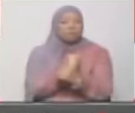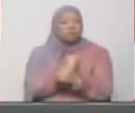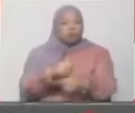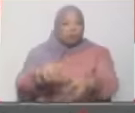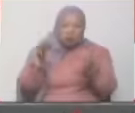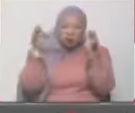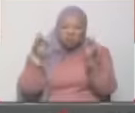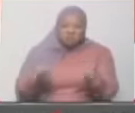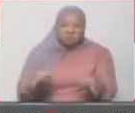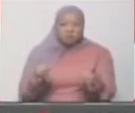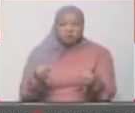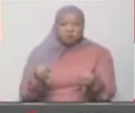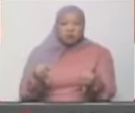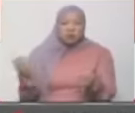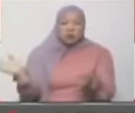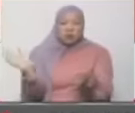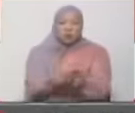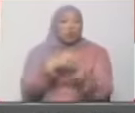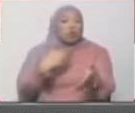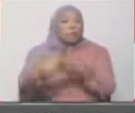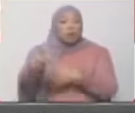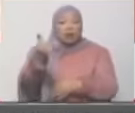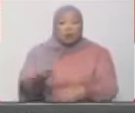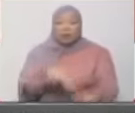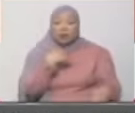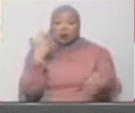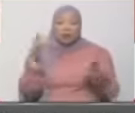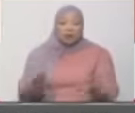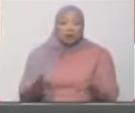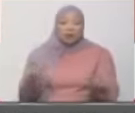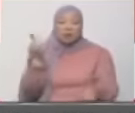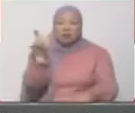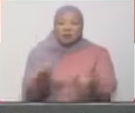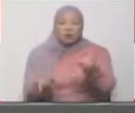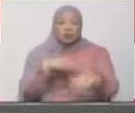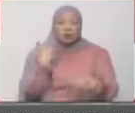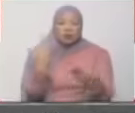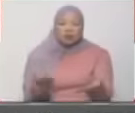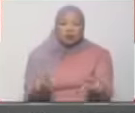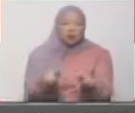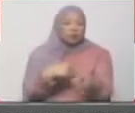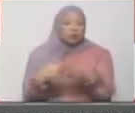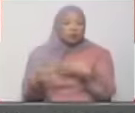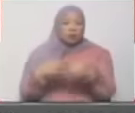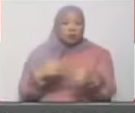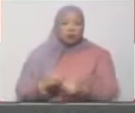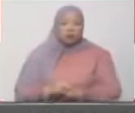firmeza. Caiga quien caiga, caiga quien caiga.